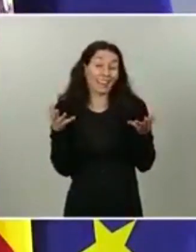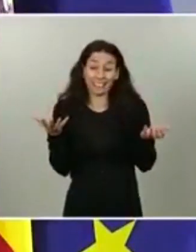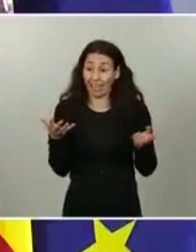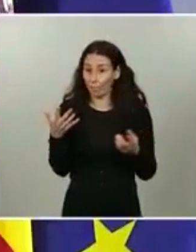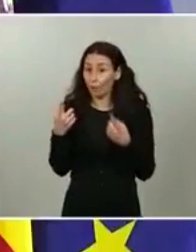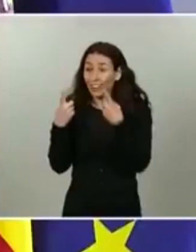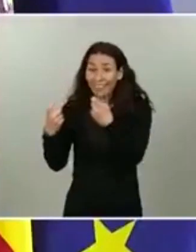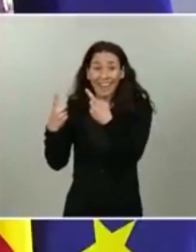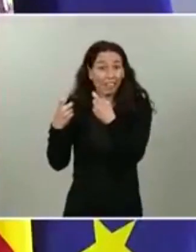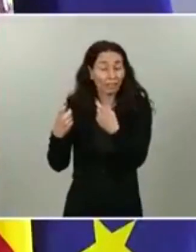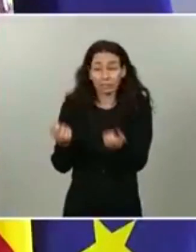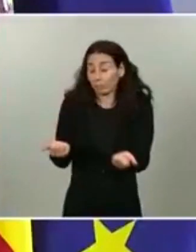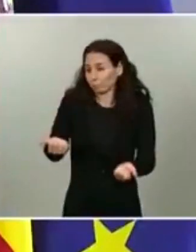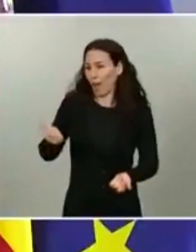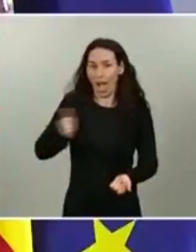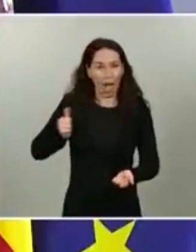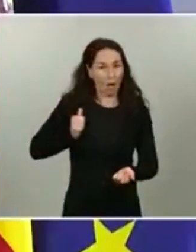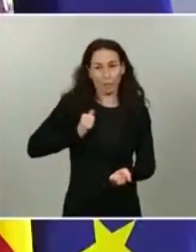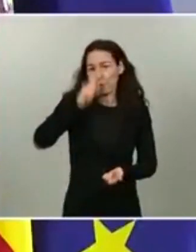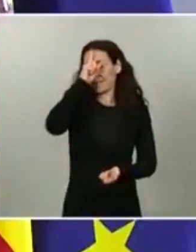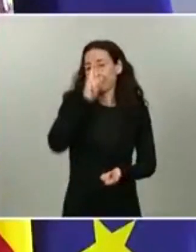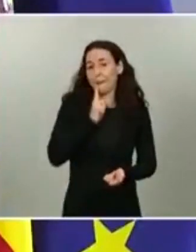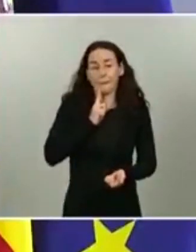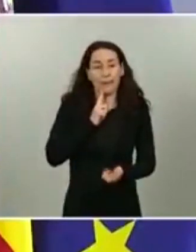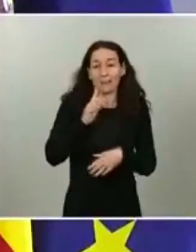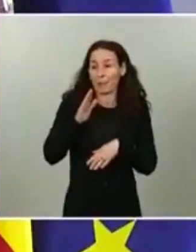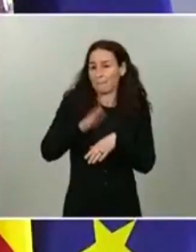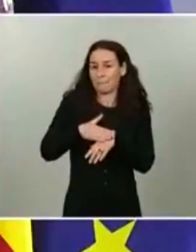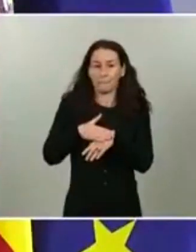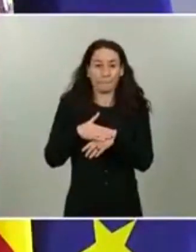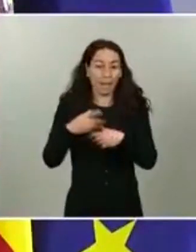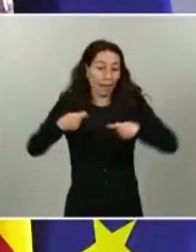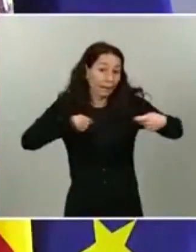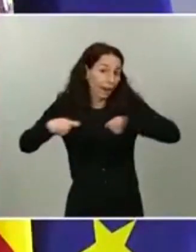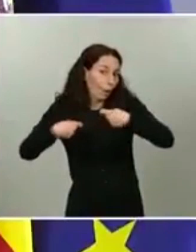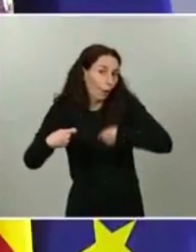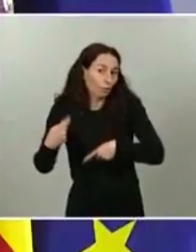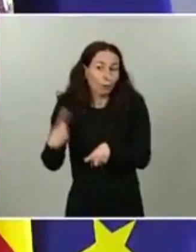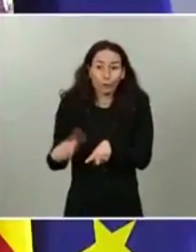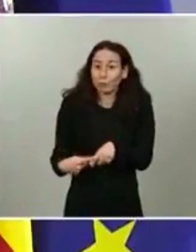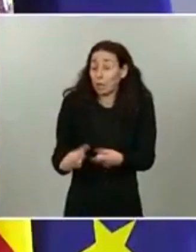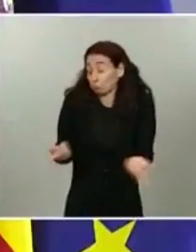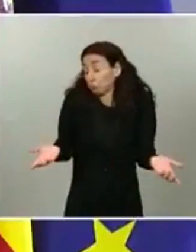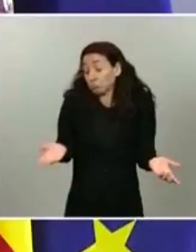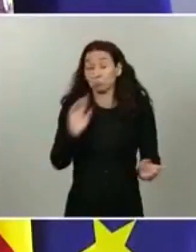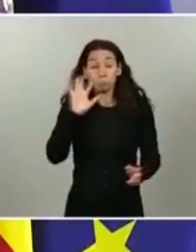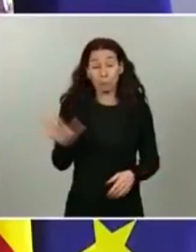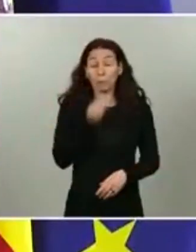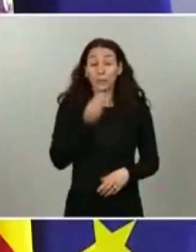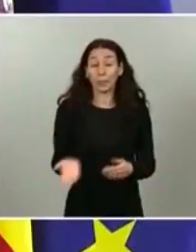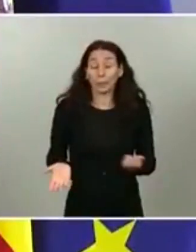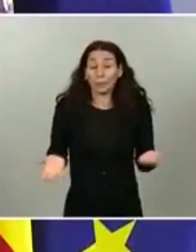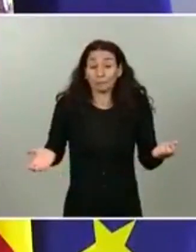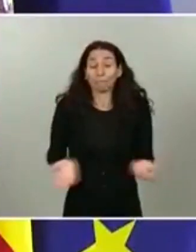se aprovecha en mi imagen para para establecer un negocio que les puede parecer rentable pues me parece muy bien lo que me